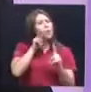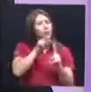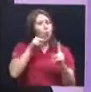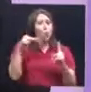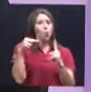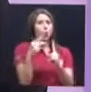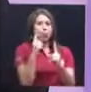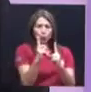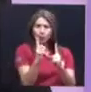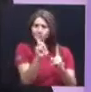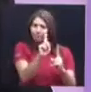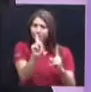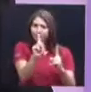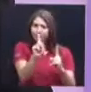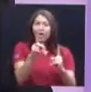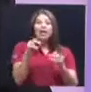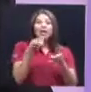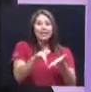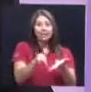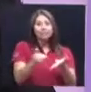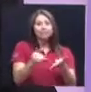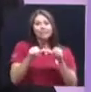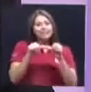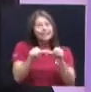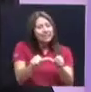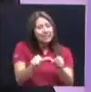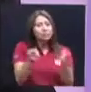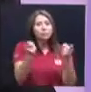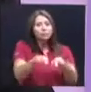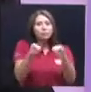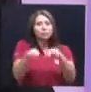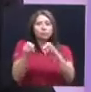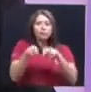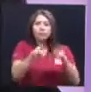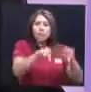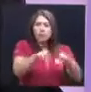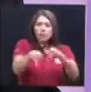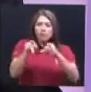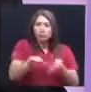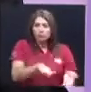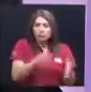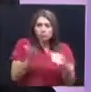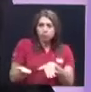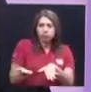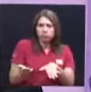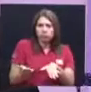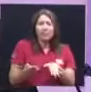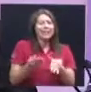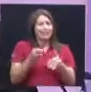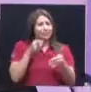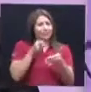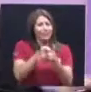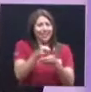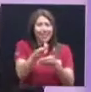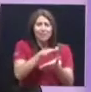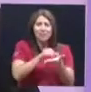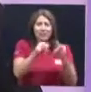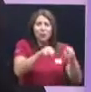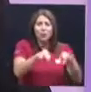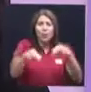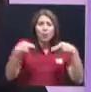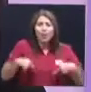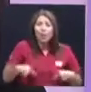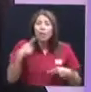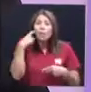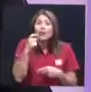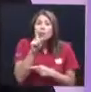lugar y evidentemente siguen habiendo muertes eh crímenes contra la humanidad porque con que muera